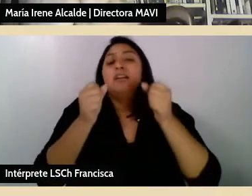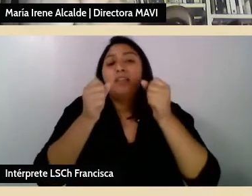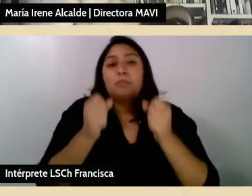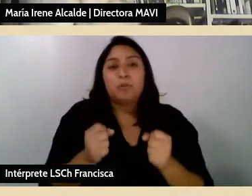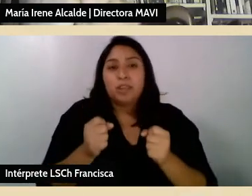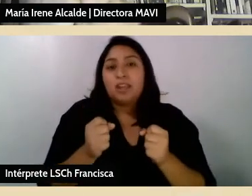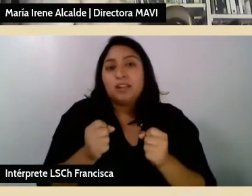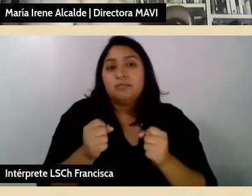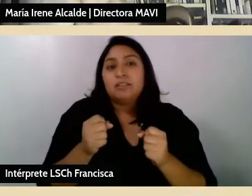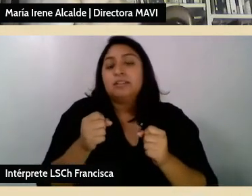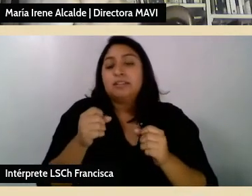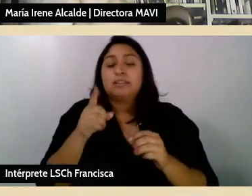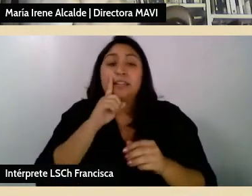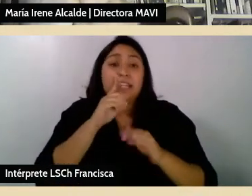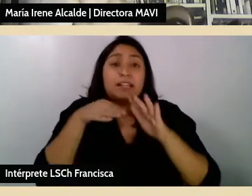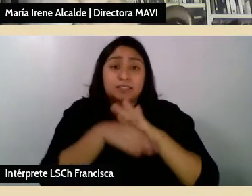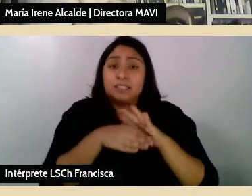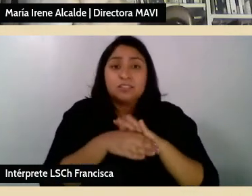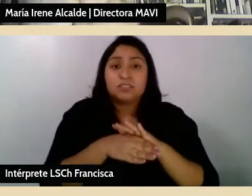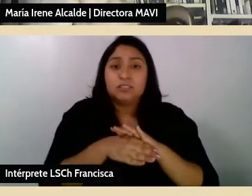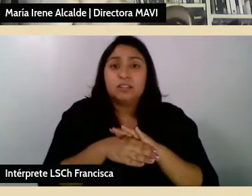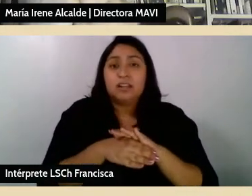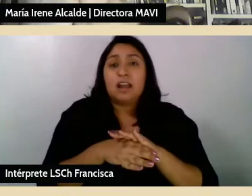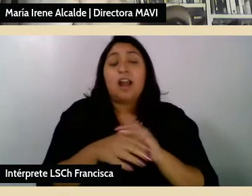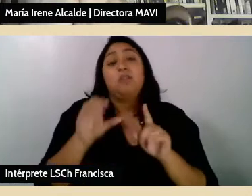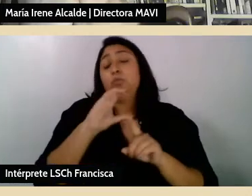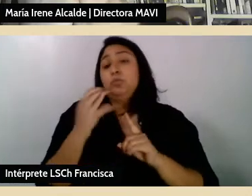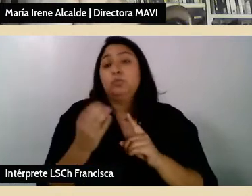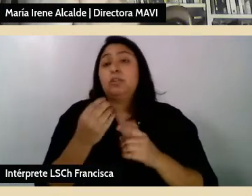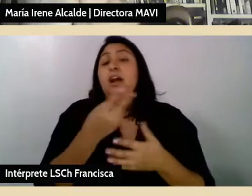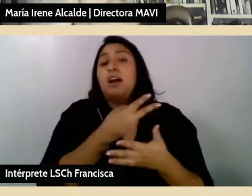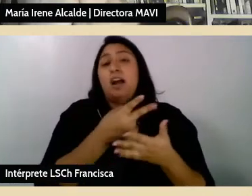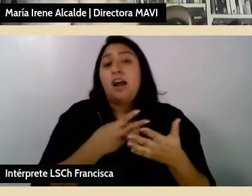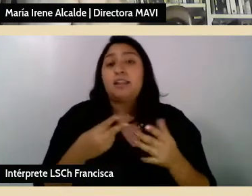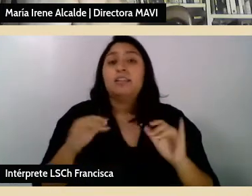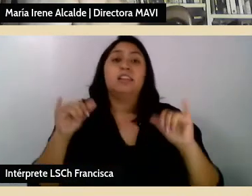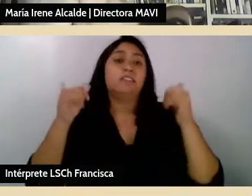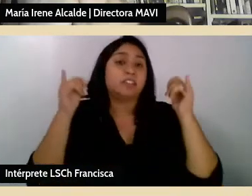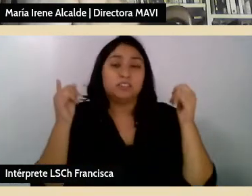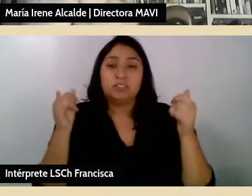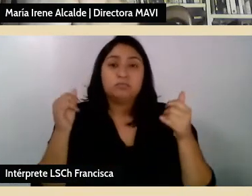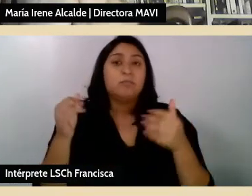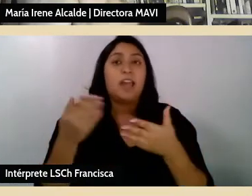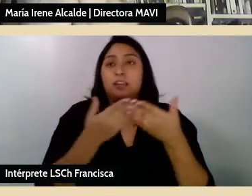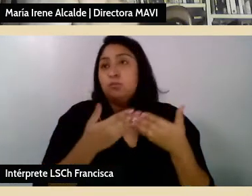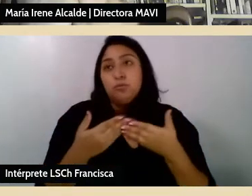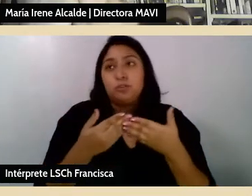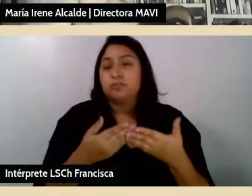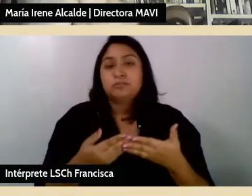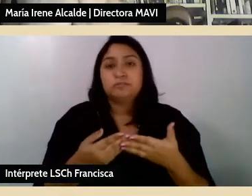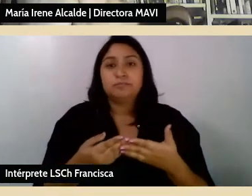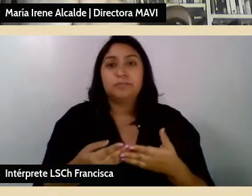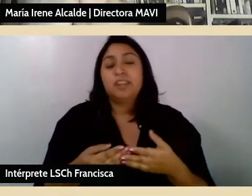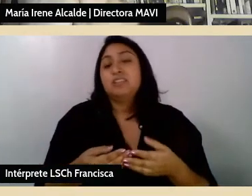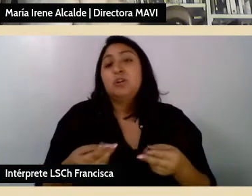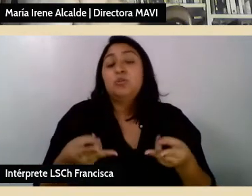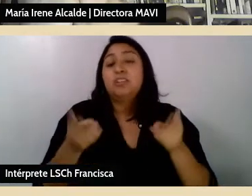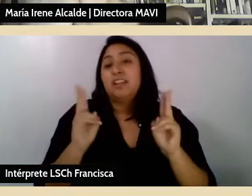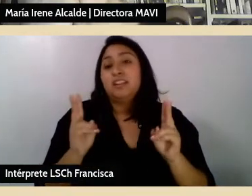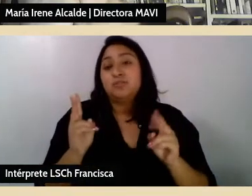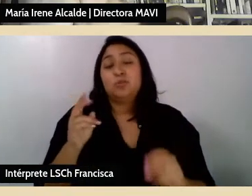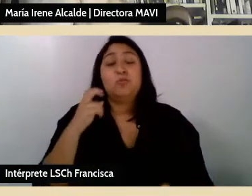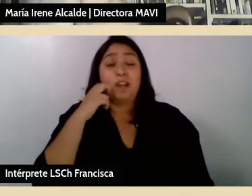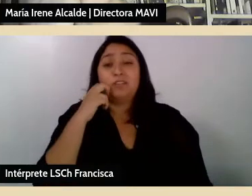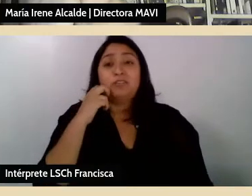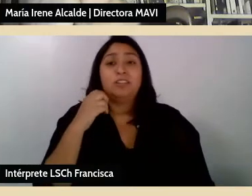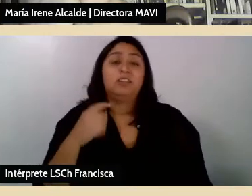derecho de poder tener acceso a cultura, a arte, a diversión, a estudios. Y eso es